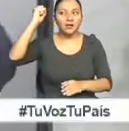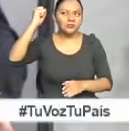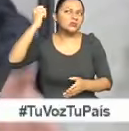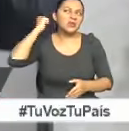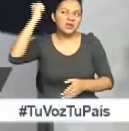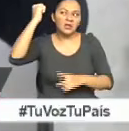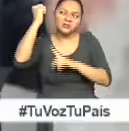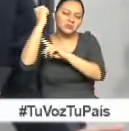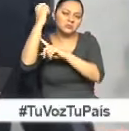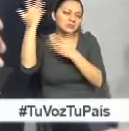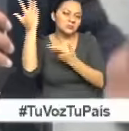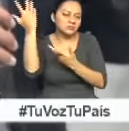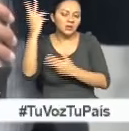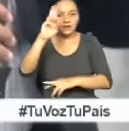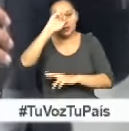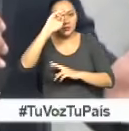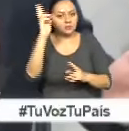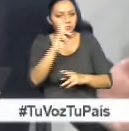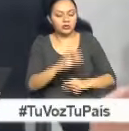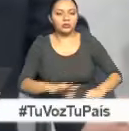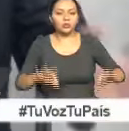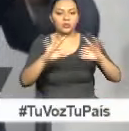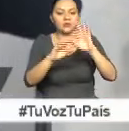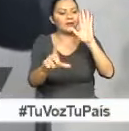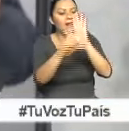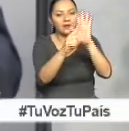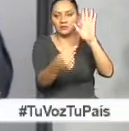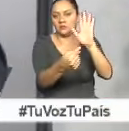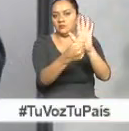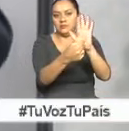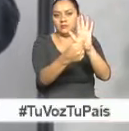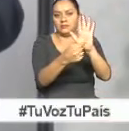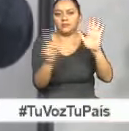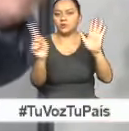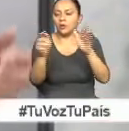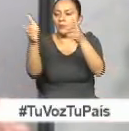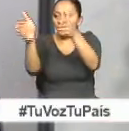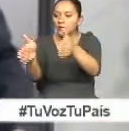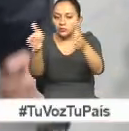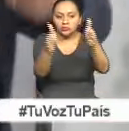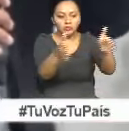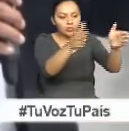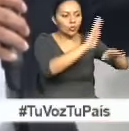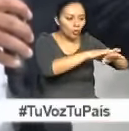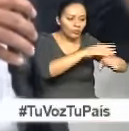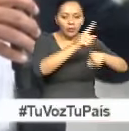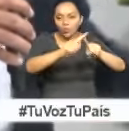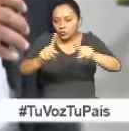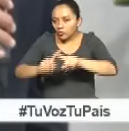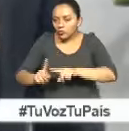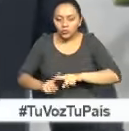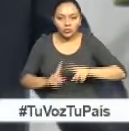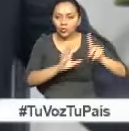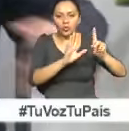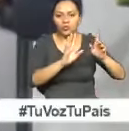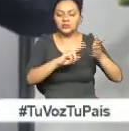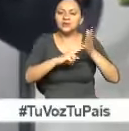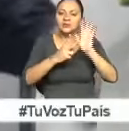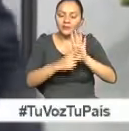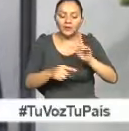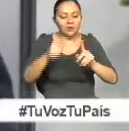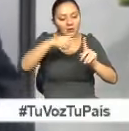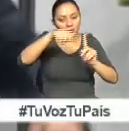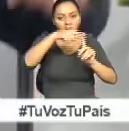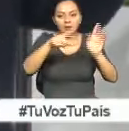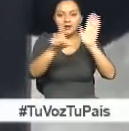de Derecho se respetan las leyes y no se puede pretender irrespetar una ley y